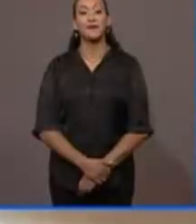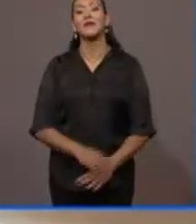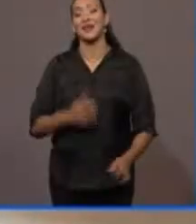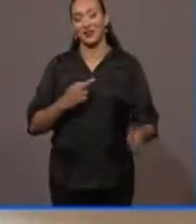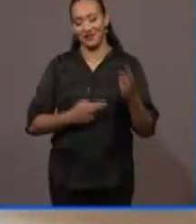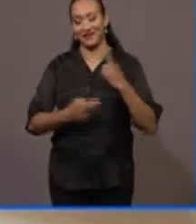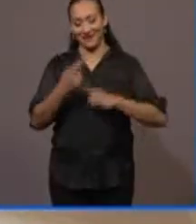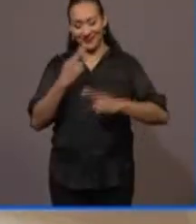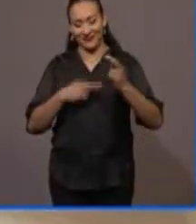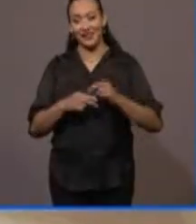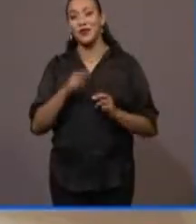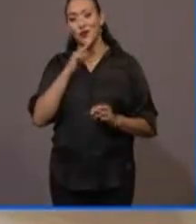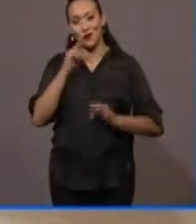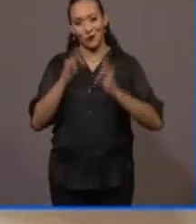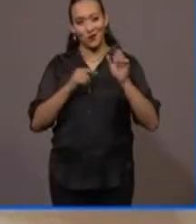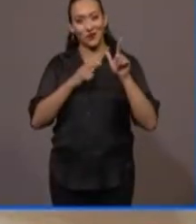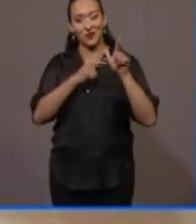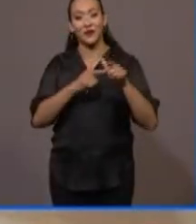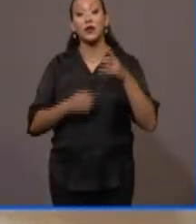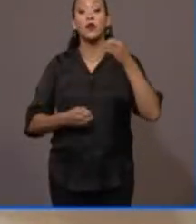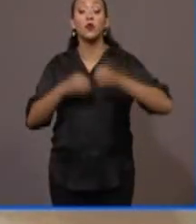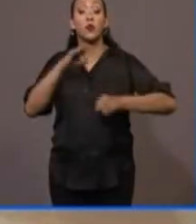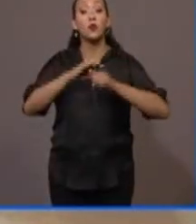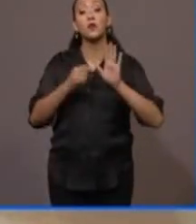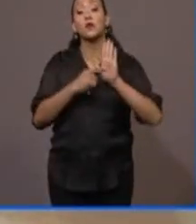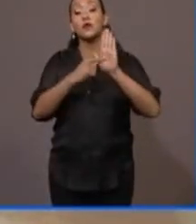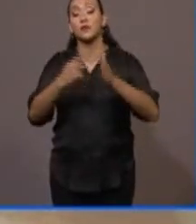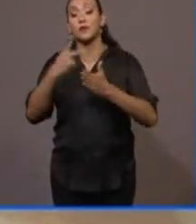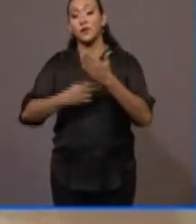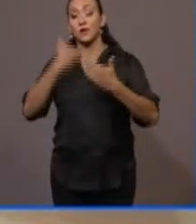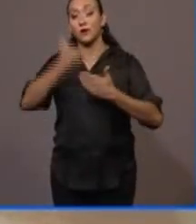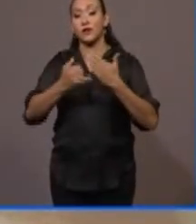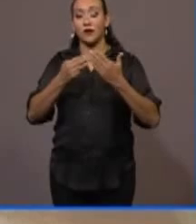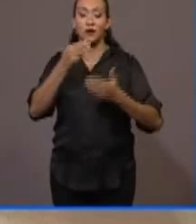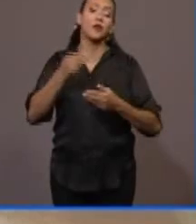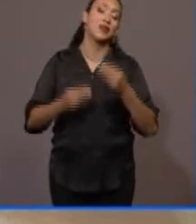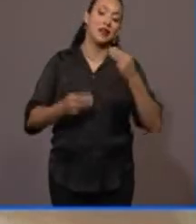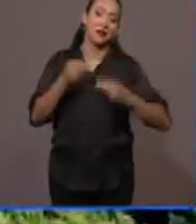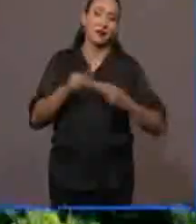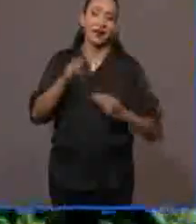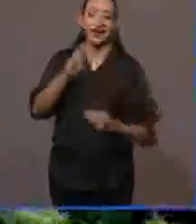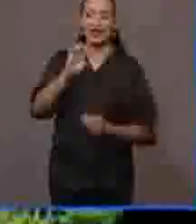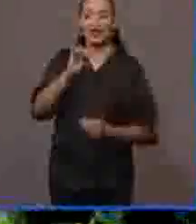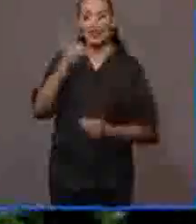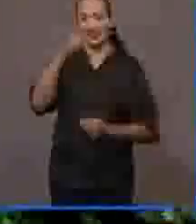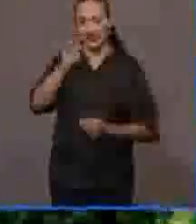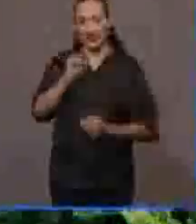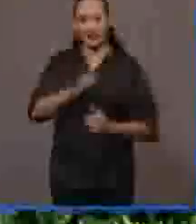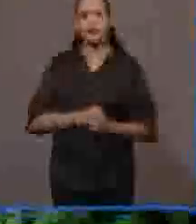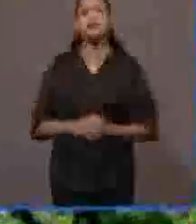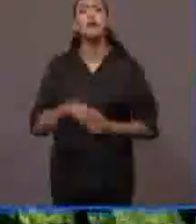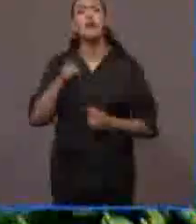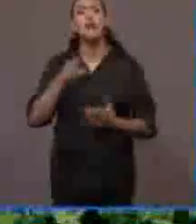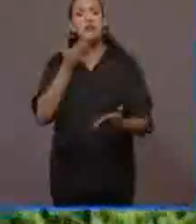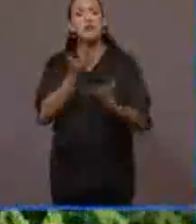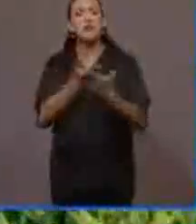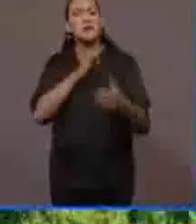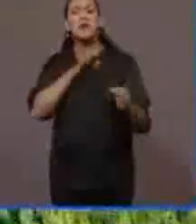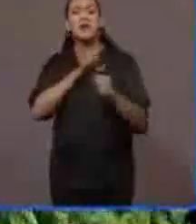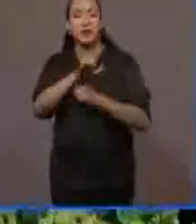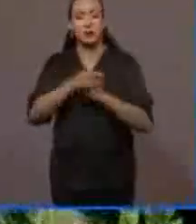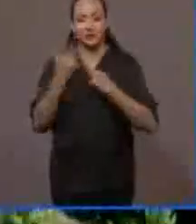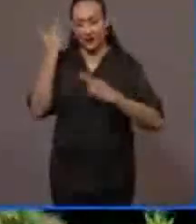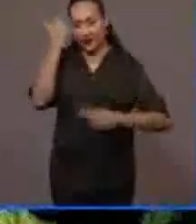Ya estamos de regreso, vámonos con más noticias. El Tribunal Electoral dio a conocer el proyecto del magistrado Reyes Rodríguez Mondragón, con el que